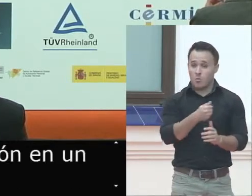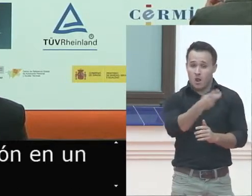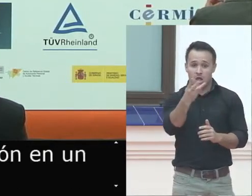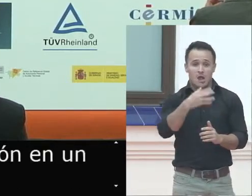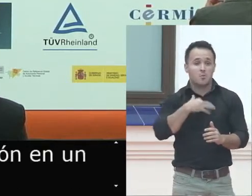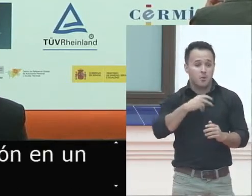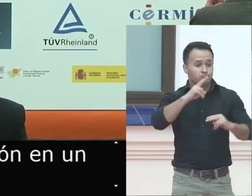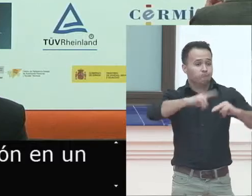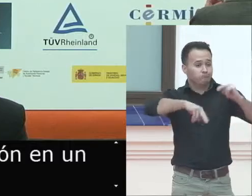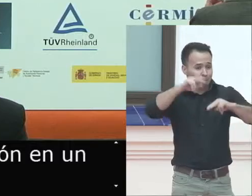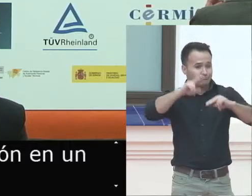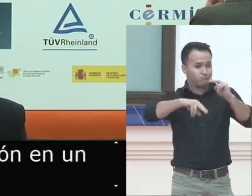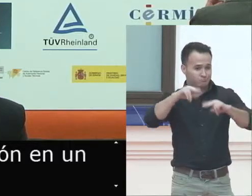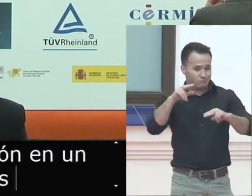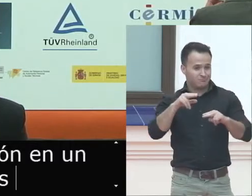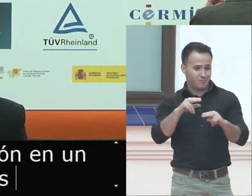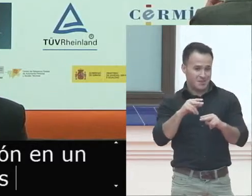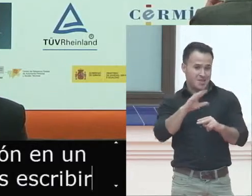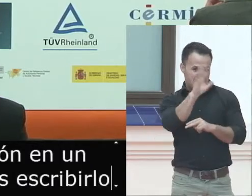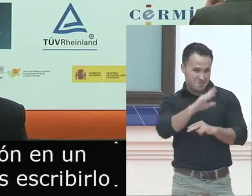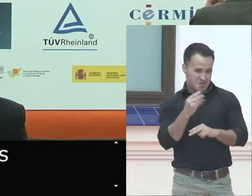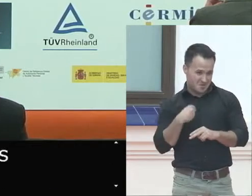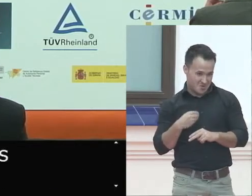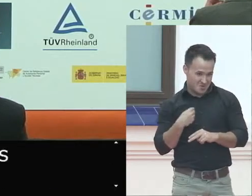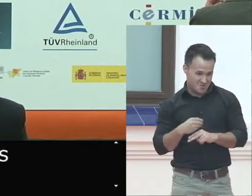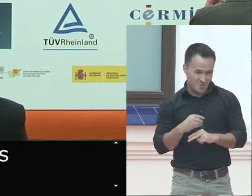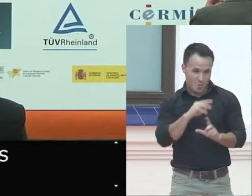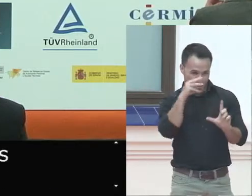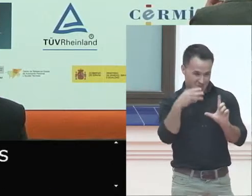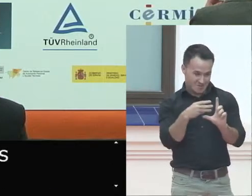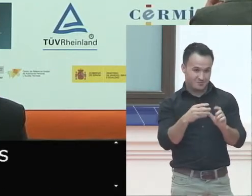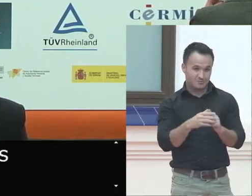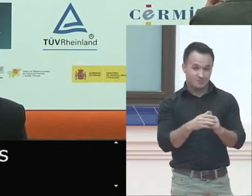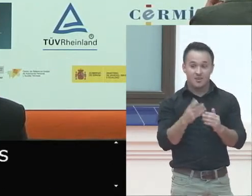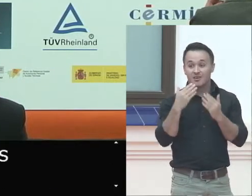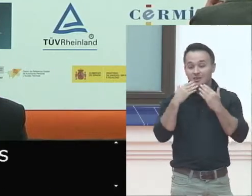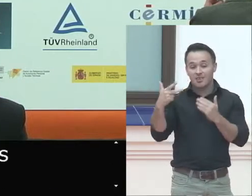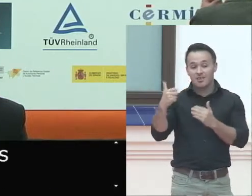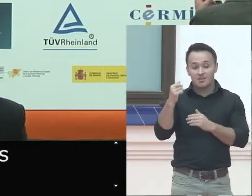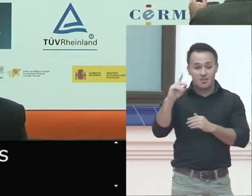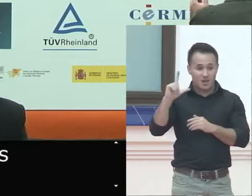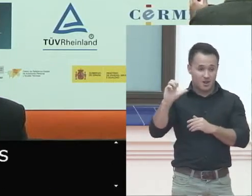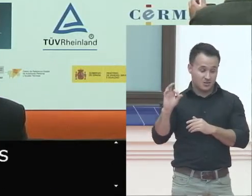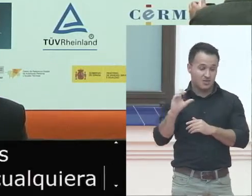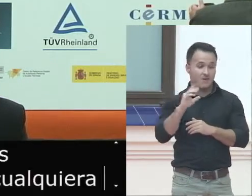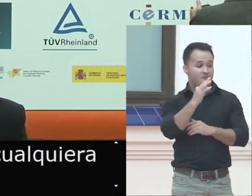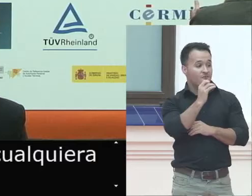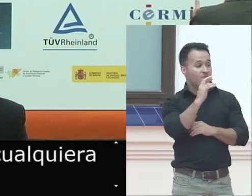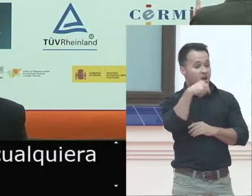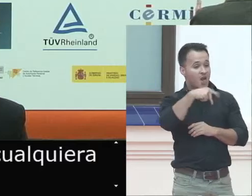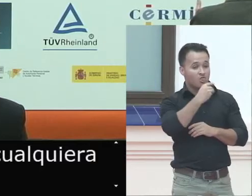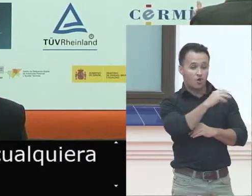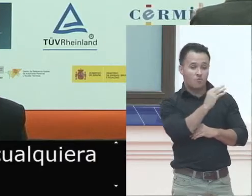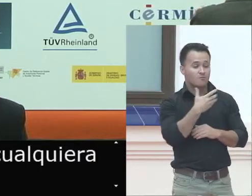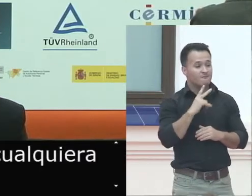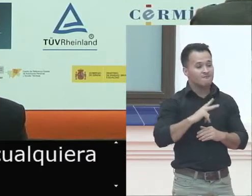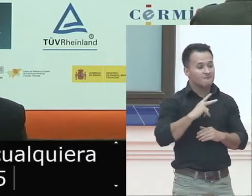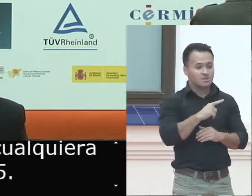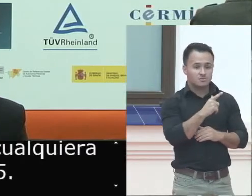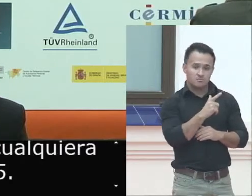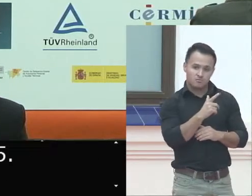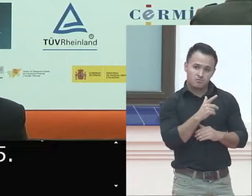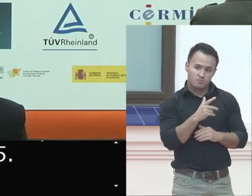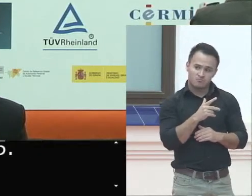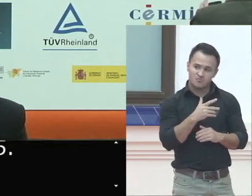podríamos construir un HTML. Muchas gracias, Charles. Fernando, por favor, luego me gustaría preguntar a